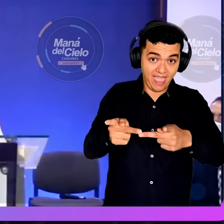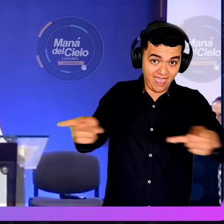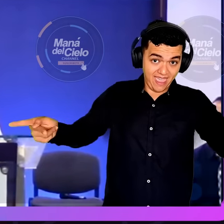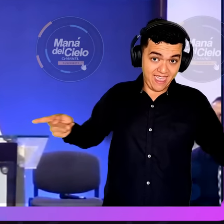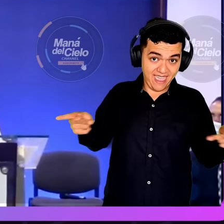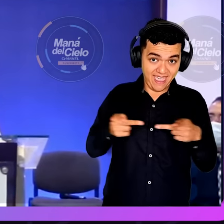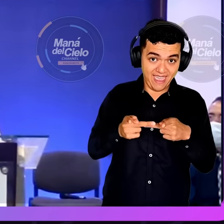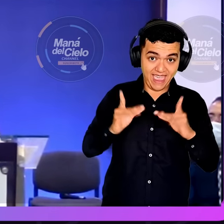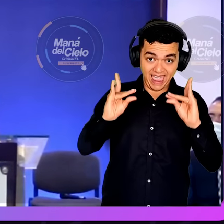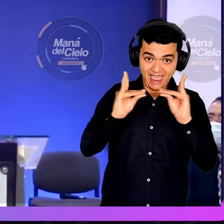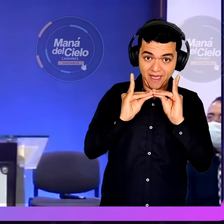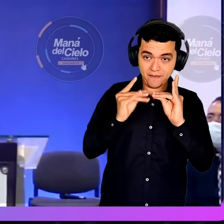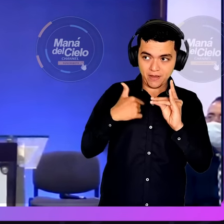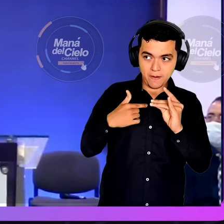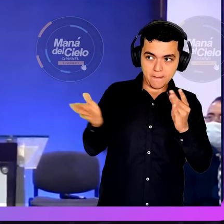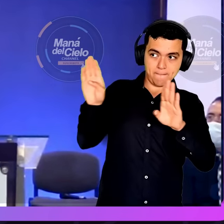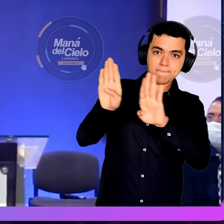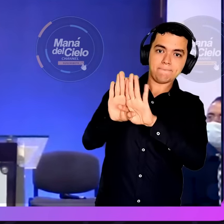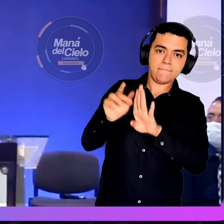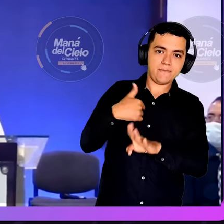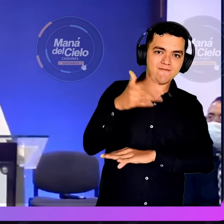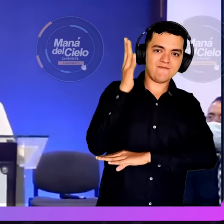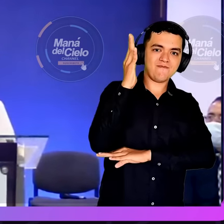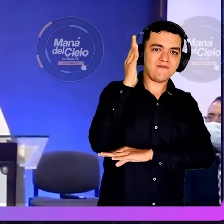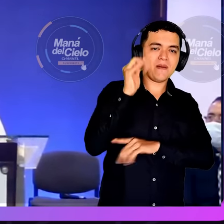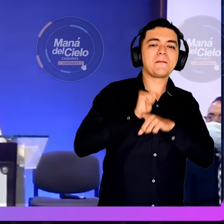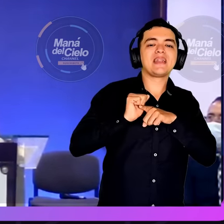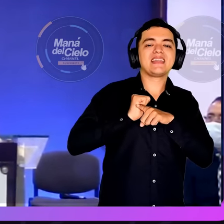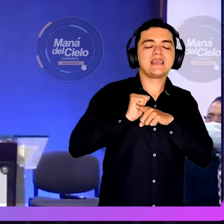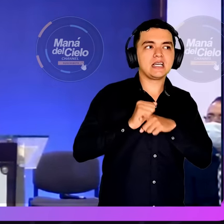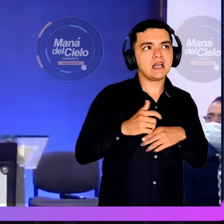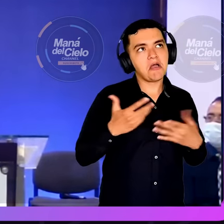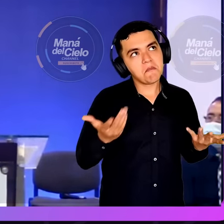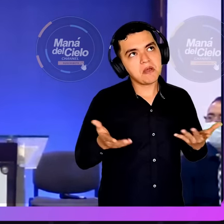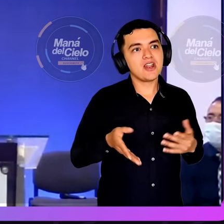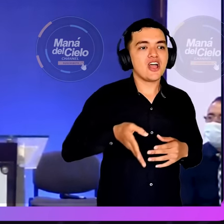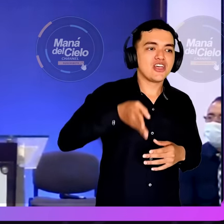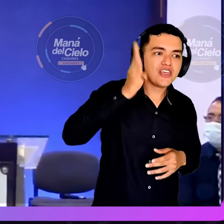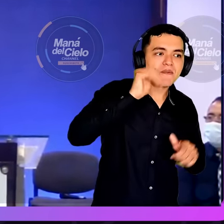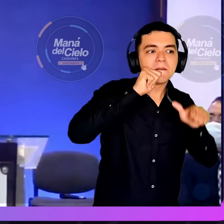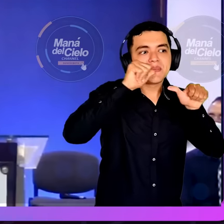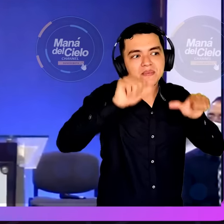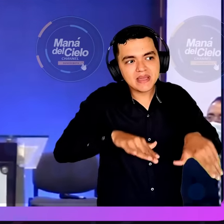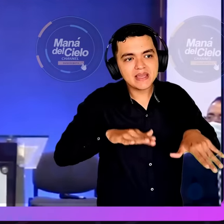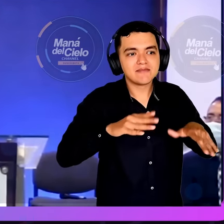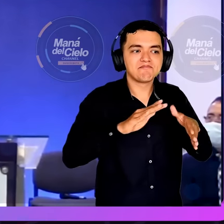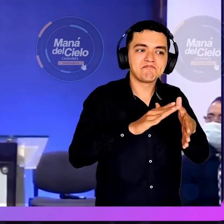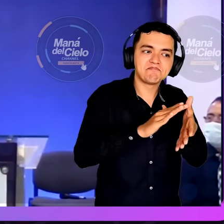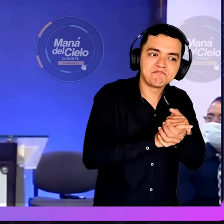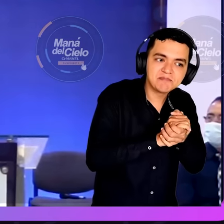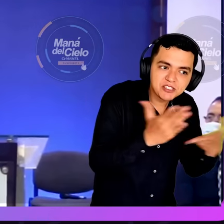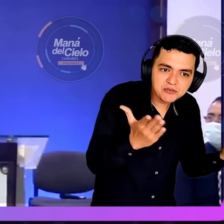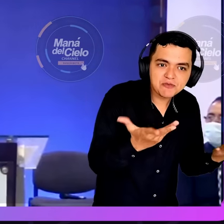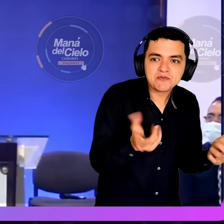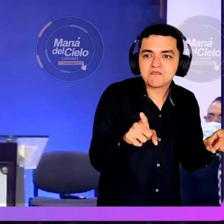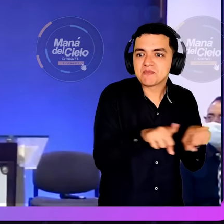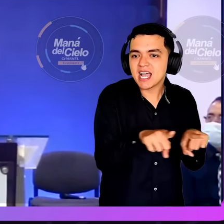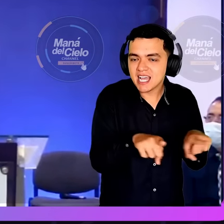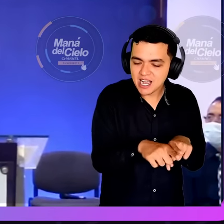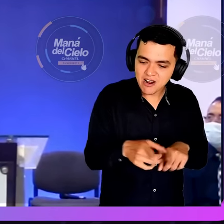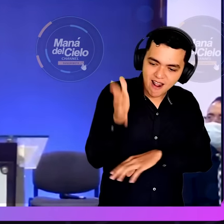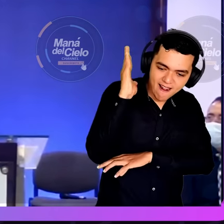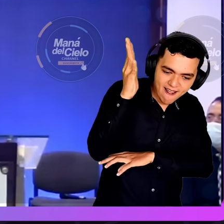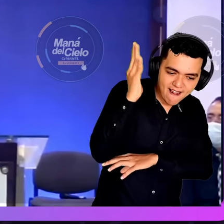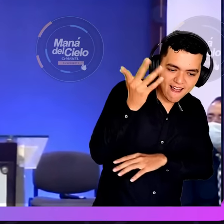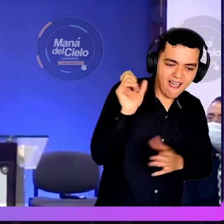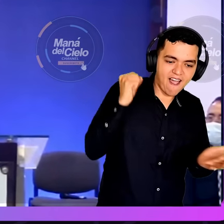Y entonces yo ensayé el mensaje. Bueno, Dios les bendiga, hermano. Yo sola en un cuarto, mire usted lo niña que era. Entonces yo, bueno, Dios les bendiga, hermano. Vamos a leer la palabra de Dios,